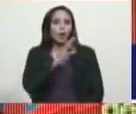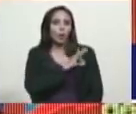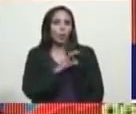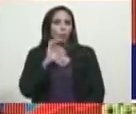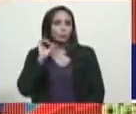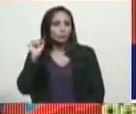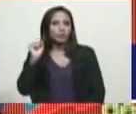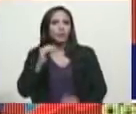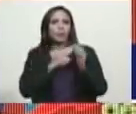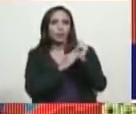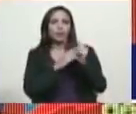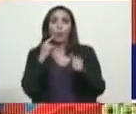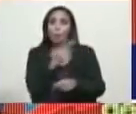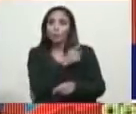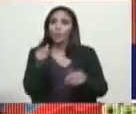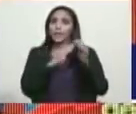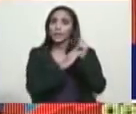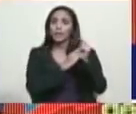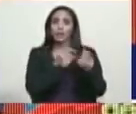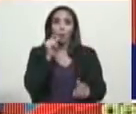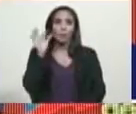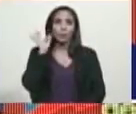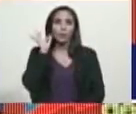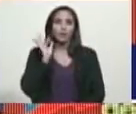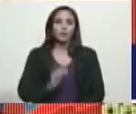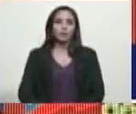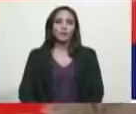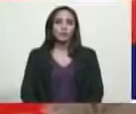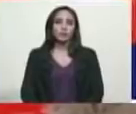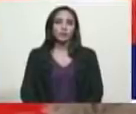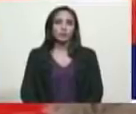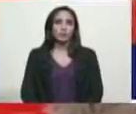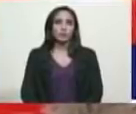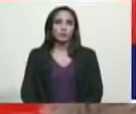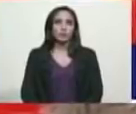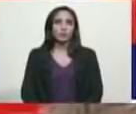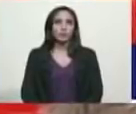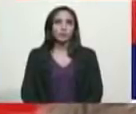Ustedes tienen que ser líderes y lideresas en su comunidad.